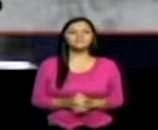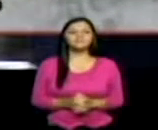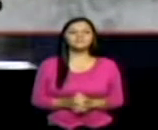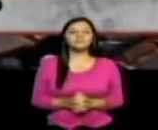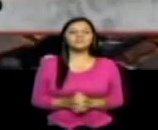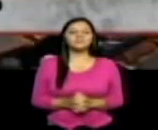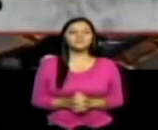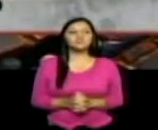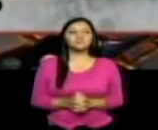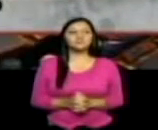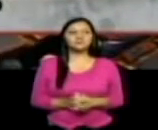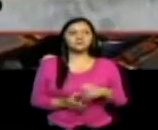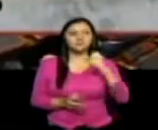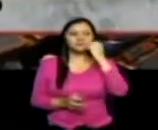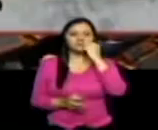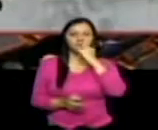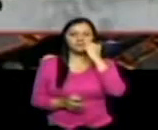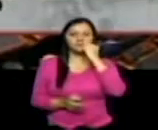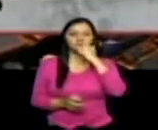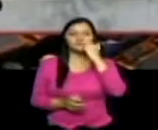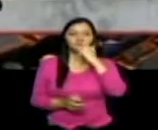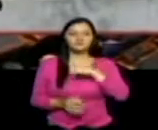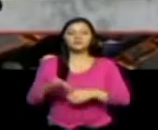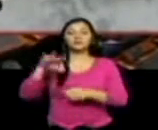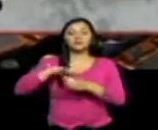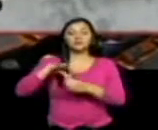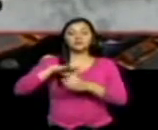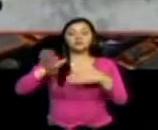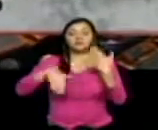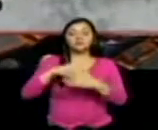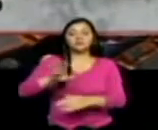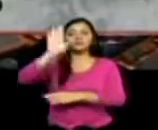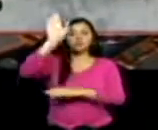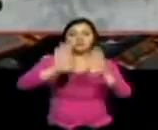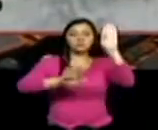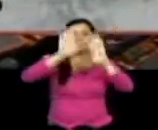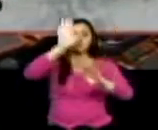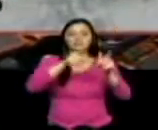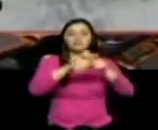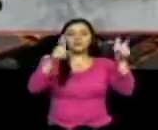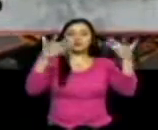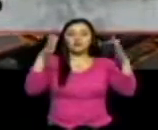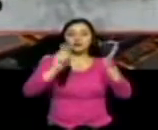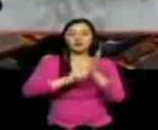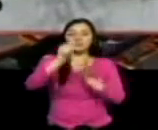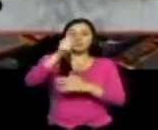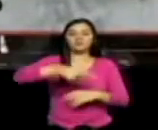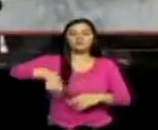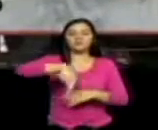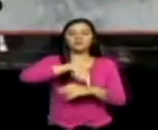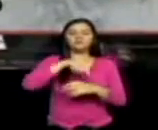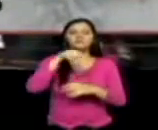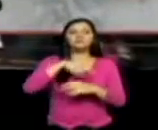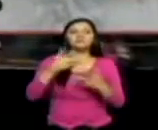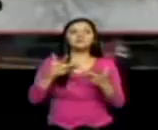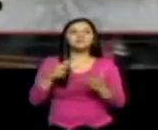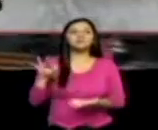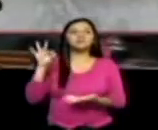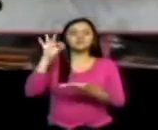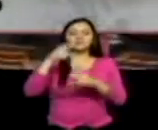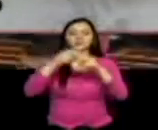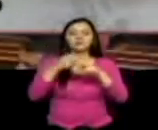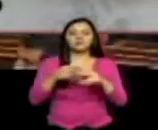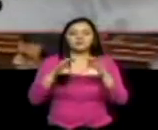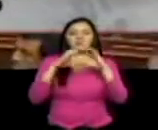Correcto, una votación a mano alzada que ha supuesto una mayoría para aprobar las designadas